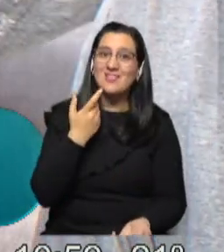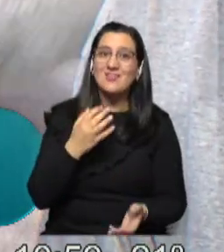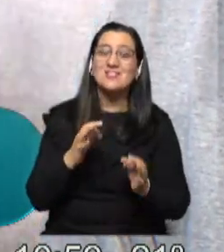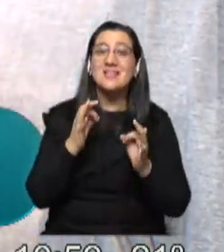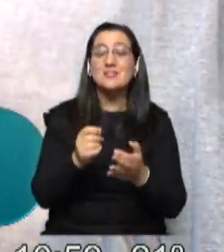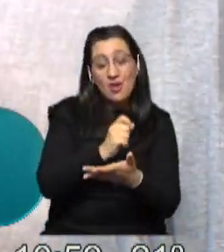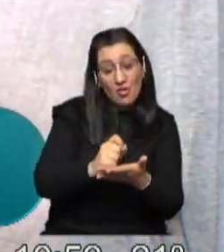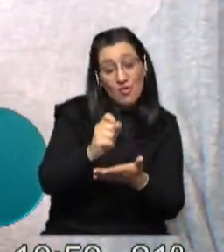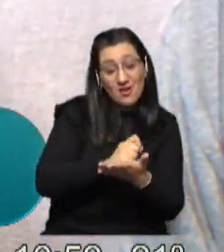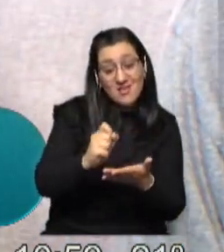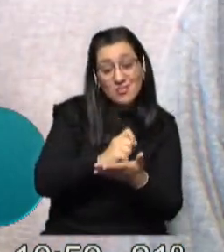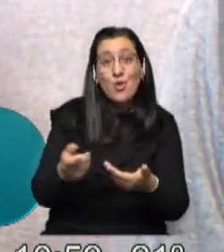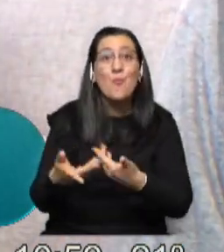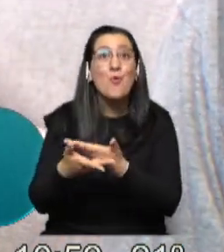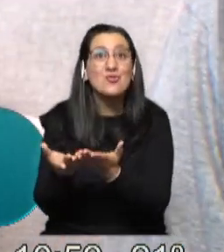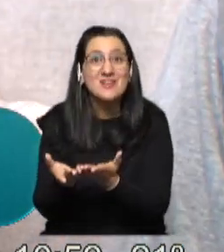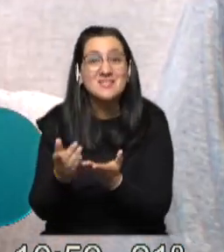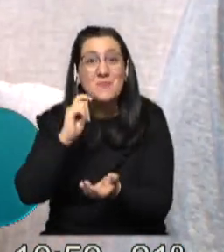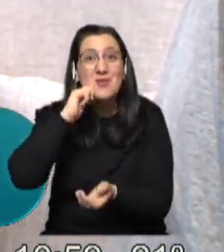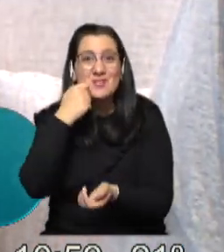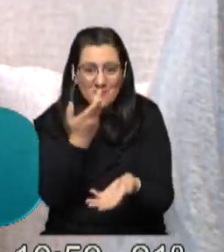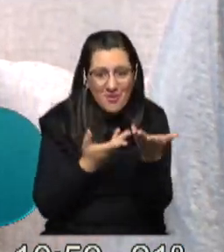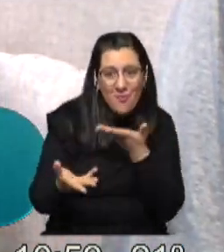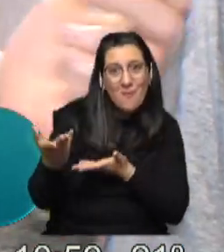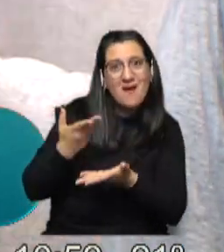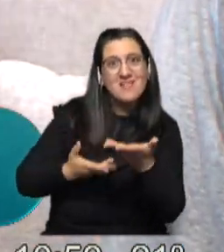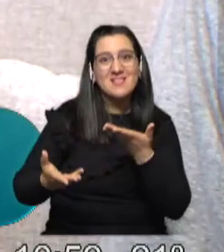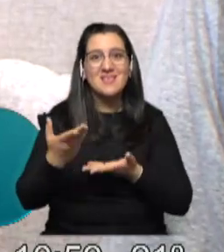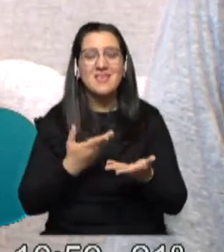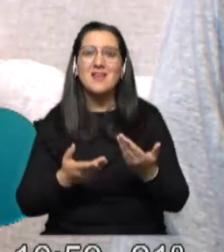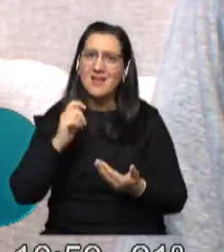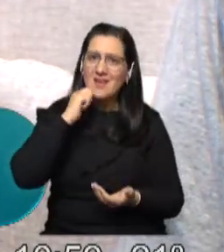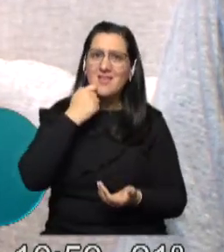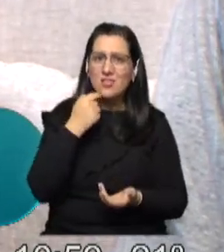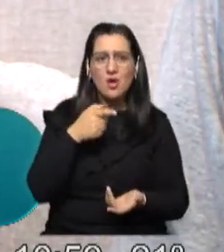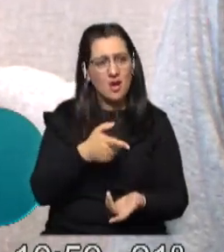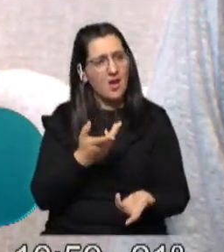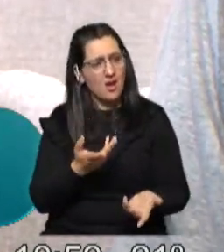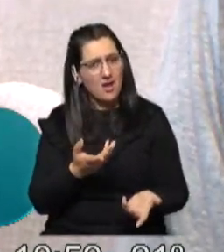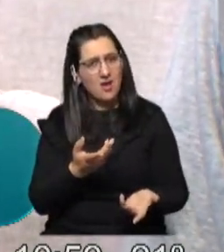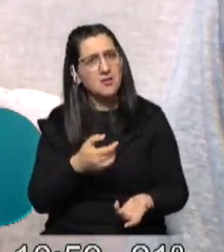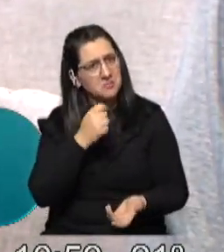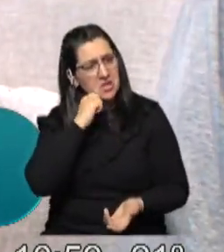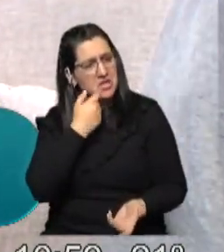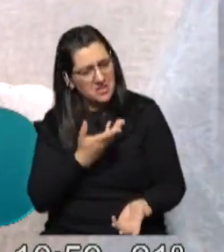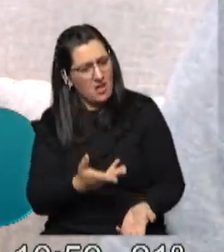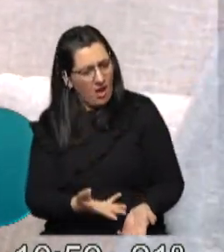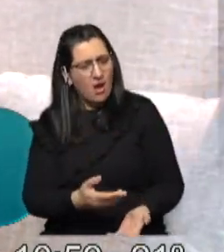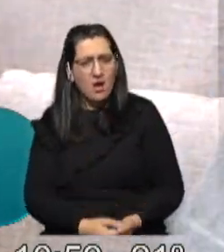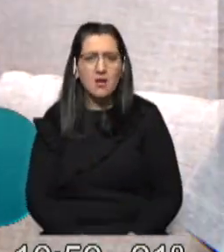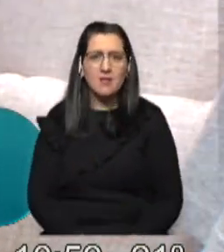así escrito y es muy lindo cuando Martín me dice, empieza a leer y dice, está bueno, ¿eh?